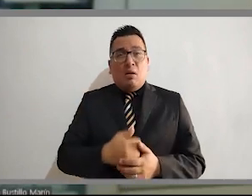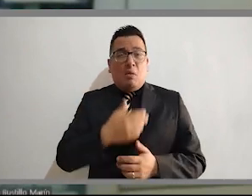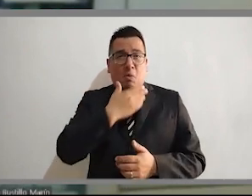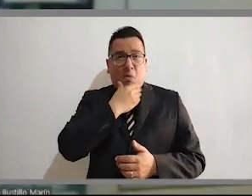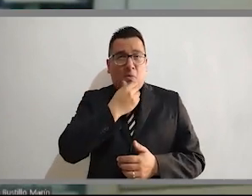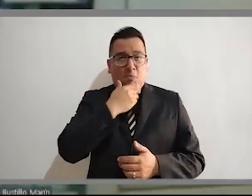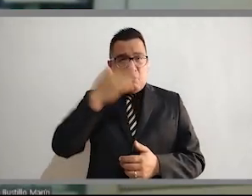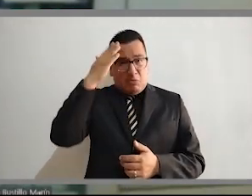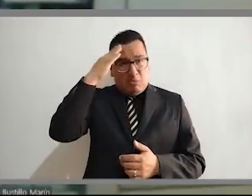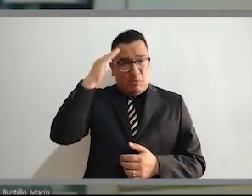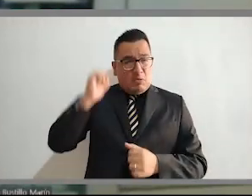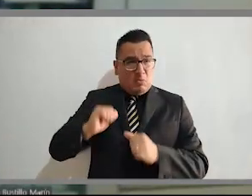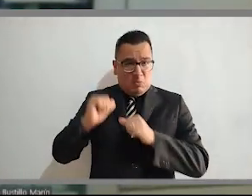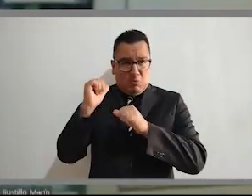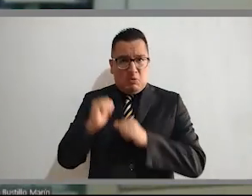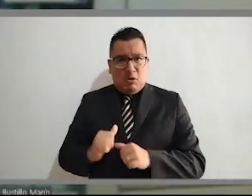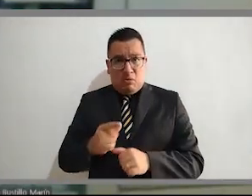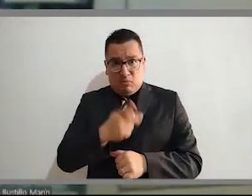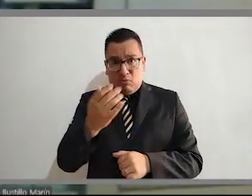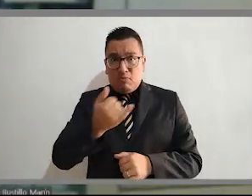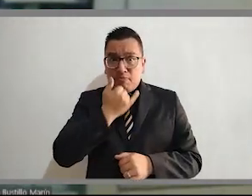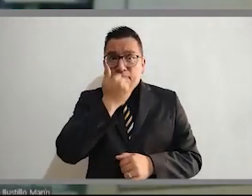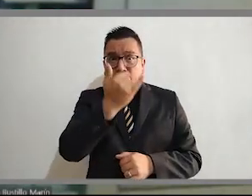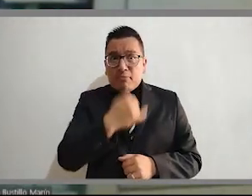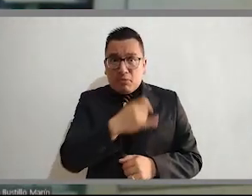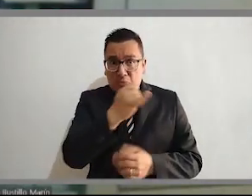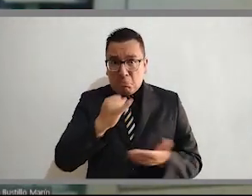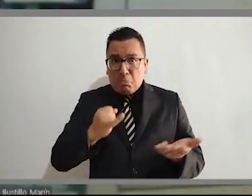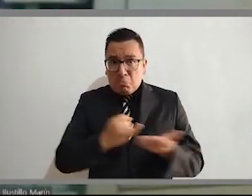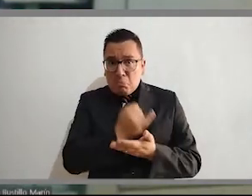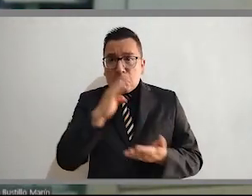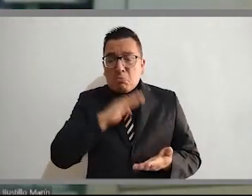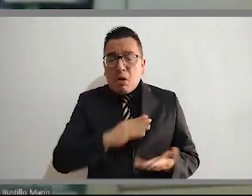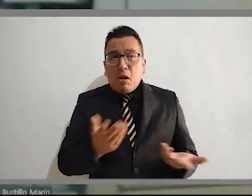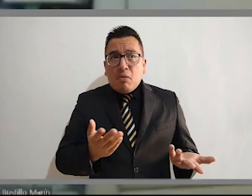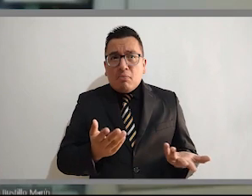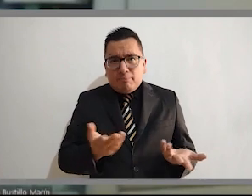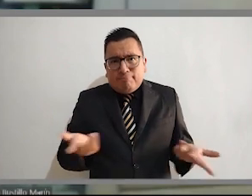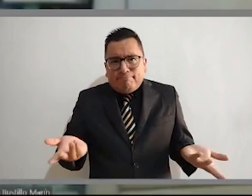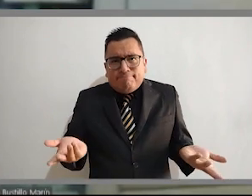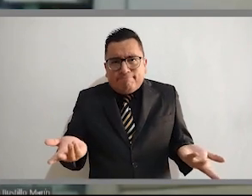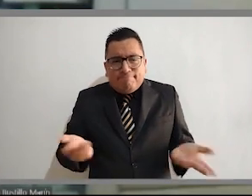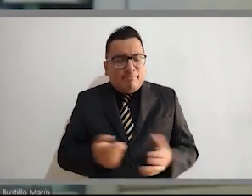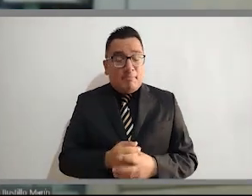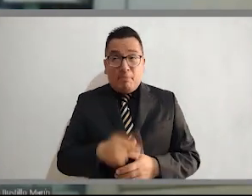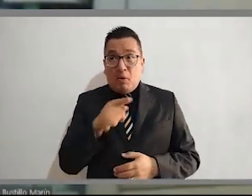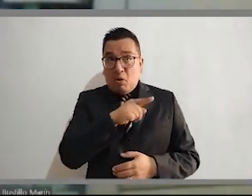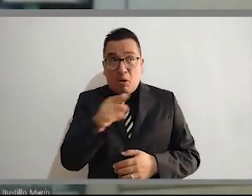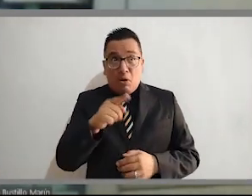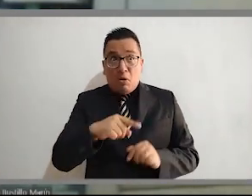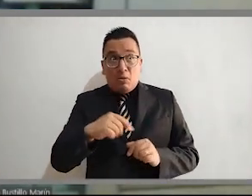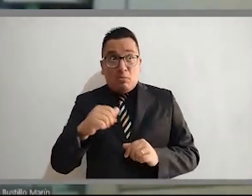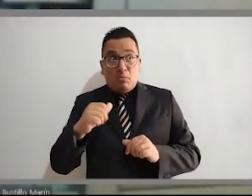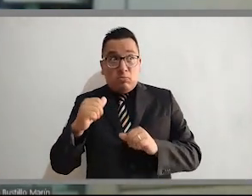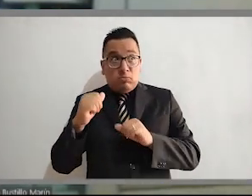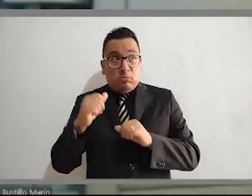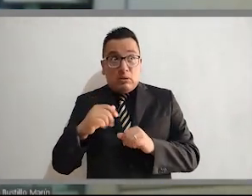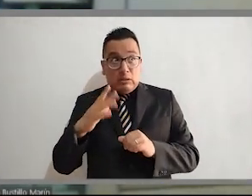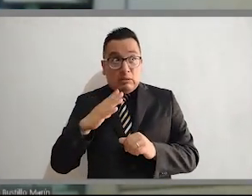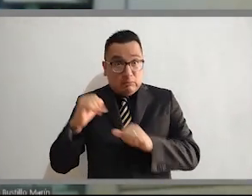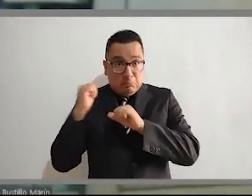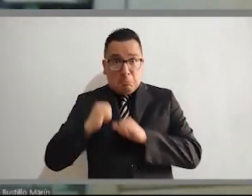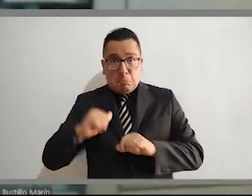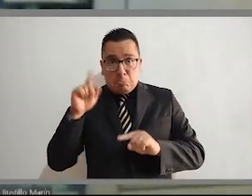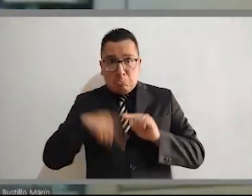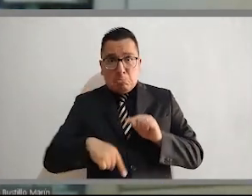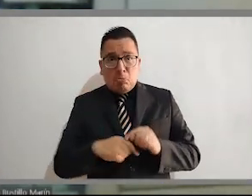equivocaron, tomaron malas decisiones y no por eso dejaron de estar en la política. Porque también habría que pensar que